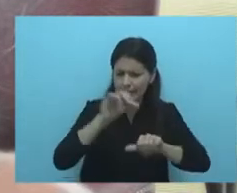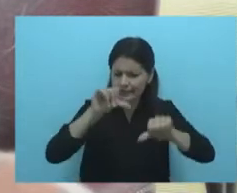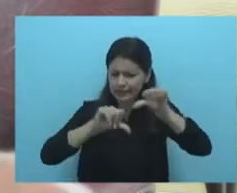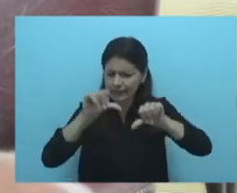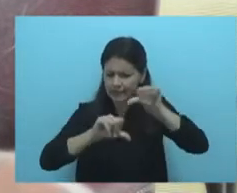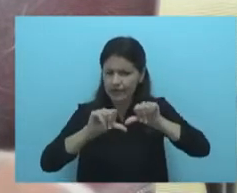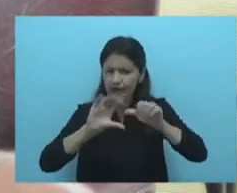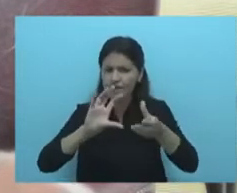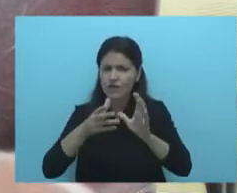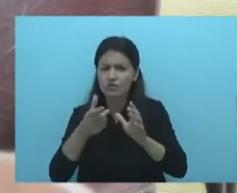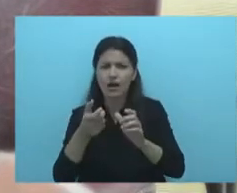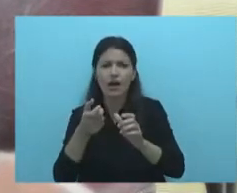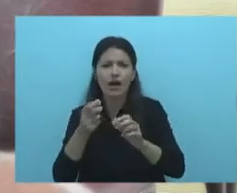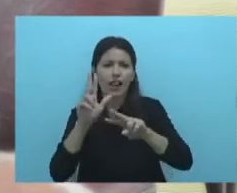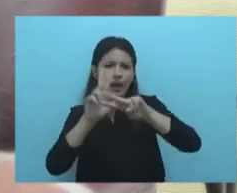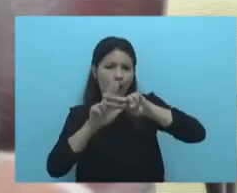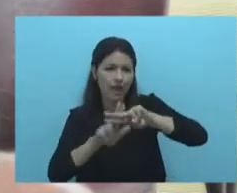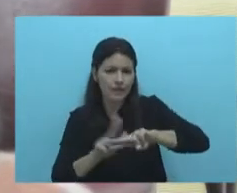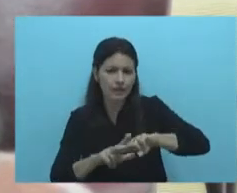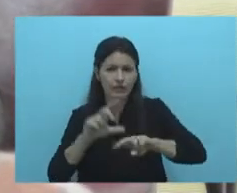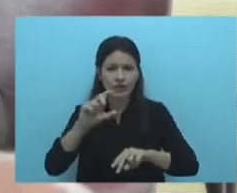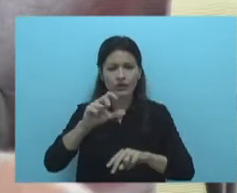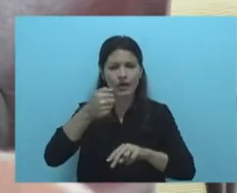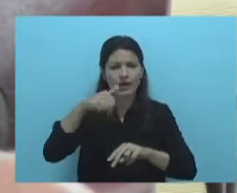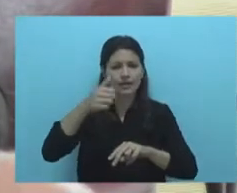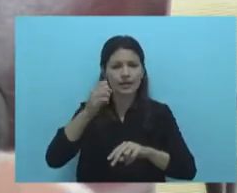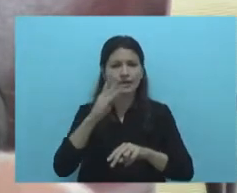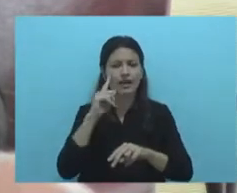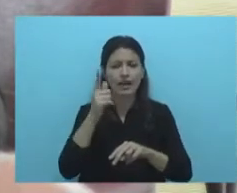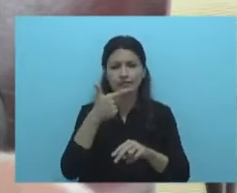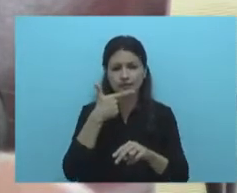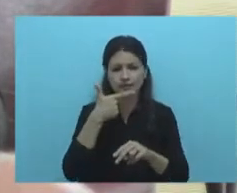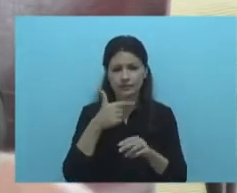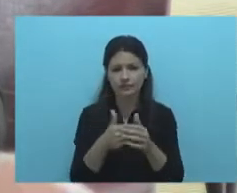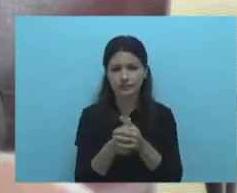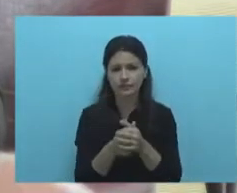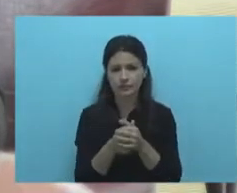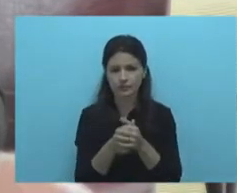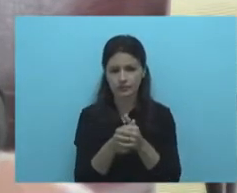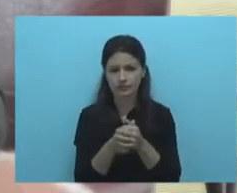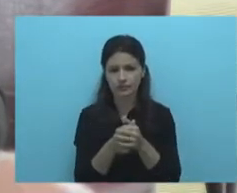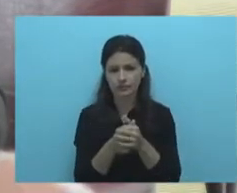uso medicinal, terapéutico y o paliativo del dolor de la planta de cannabis y sus derivados,